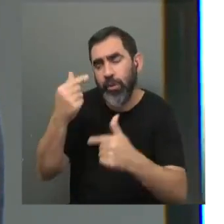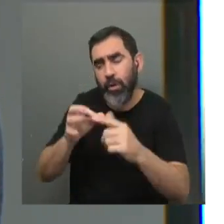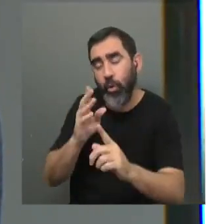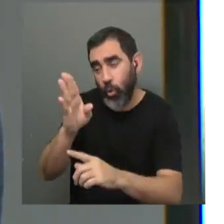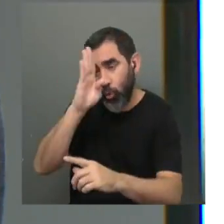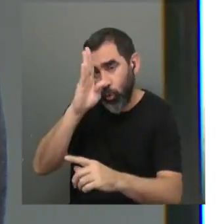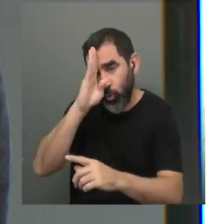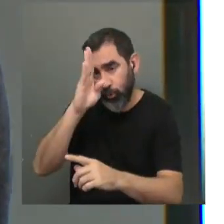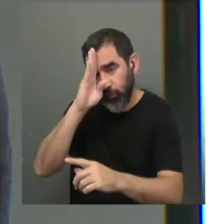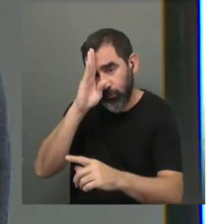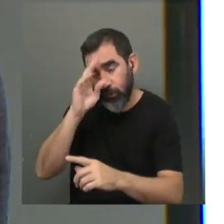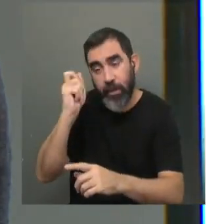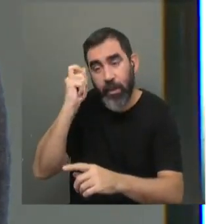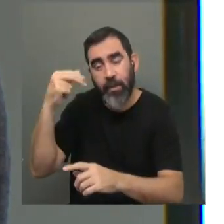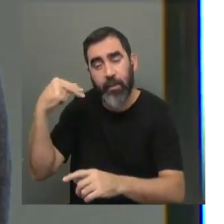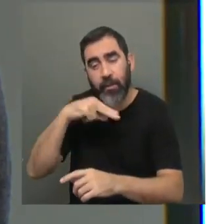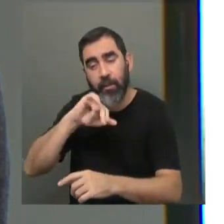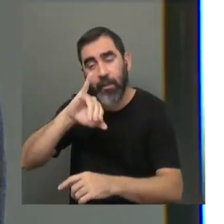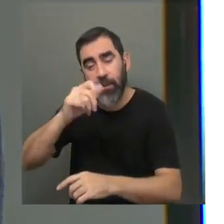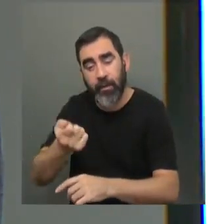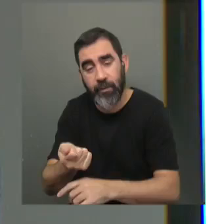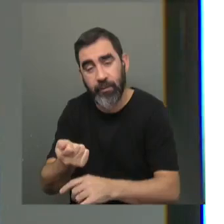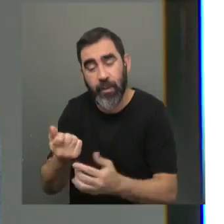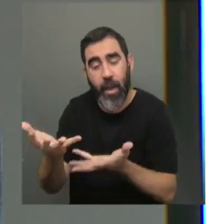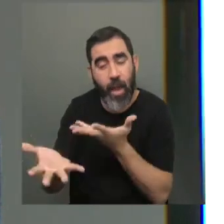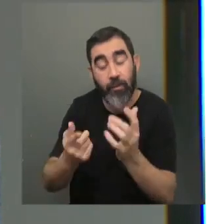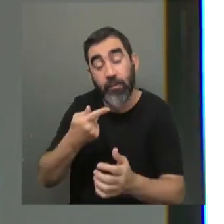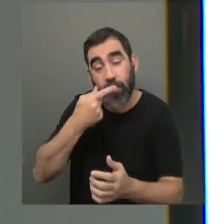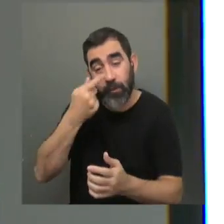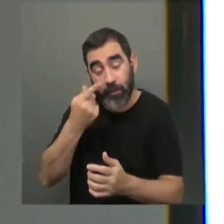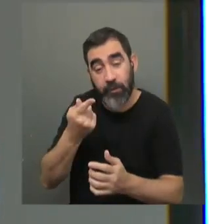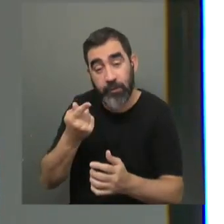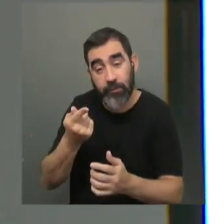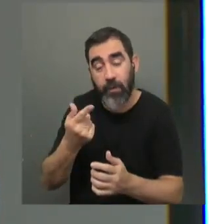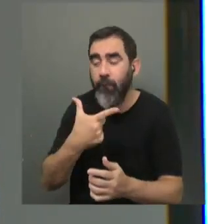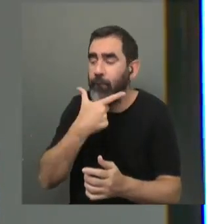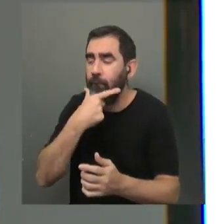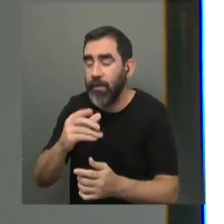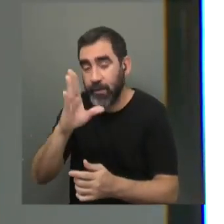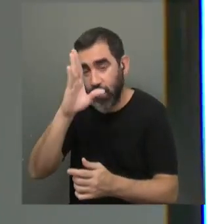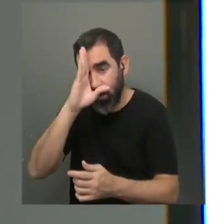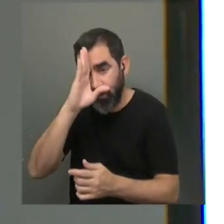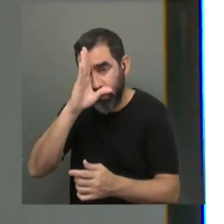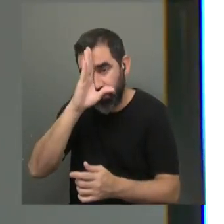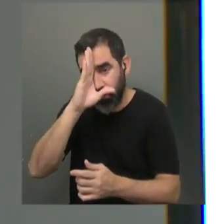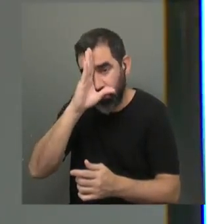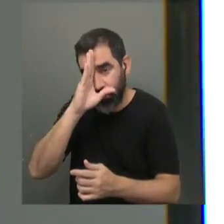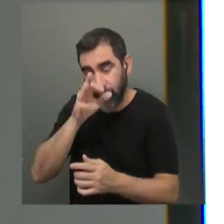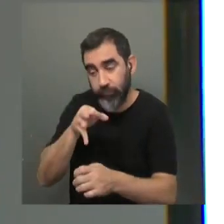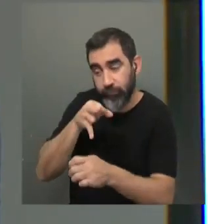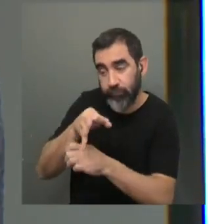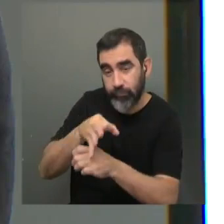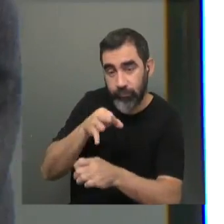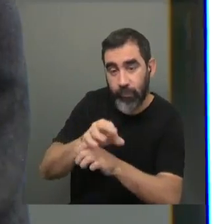aprender. La inteligencia artificial tiene una cosa interesante que es bastante fácil aprender a entrenar